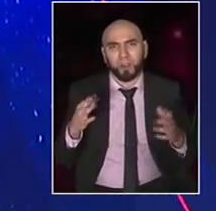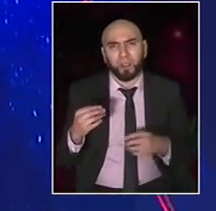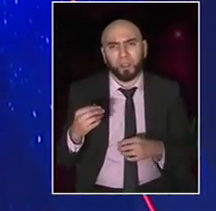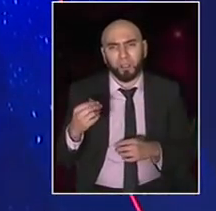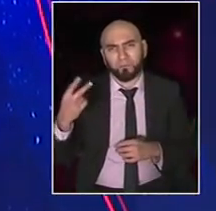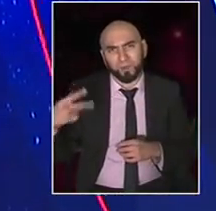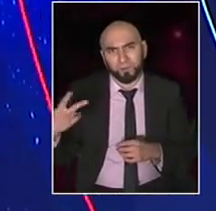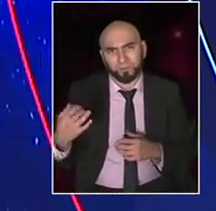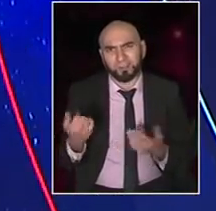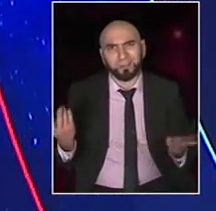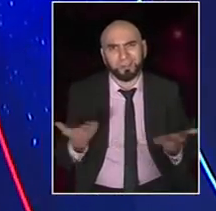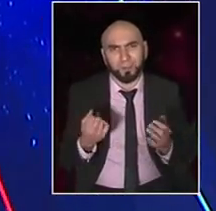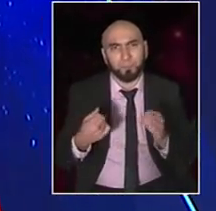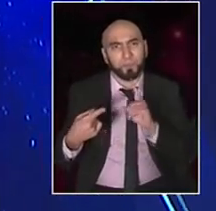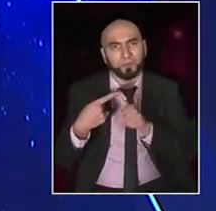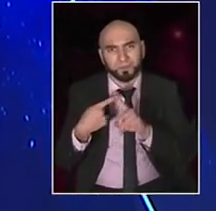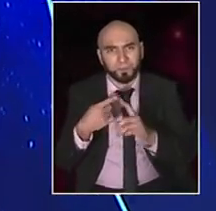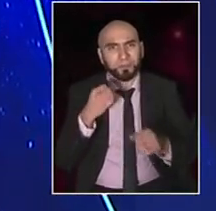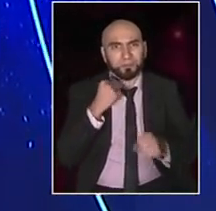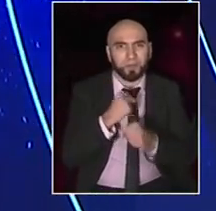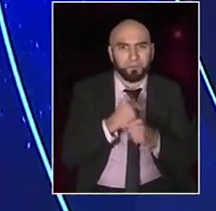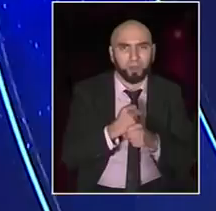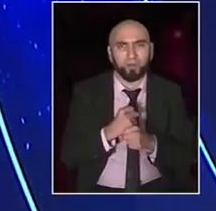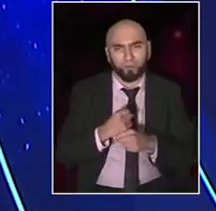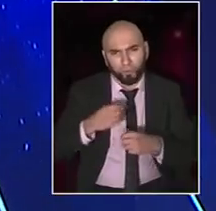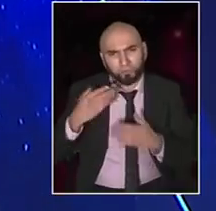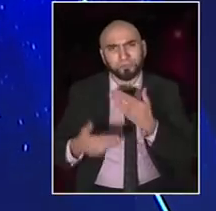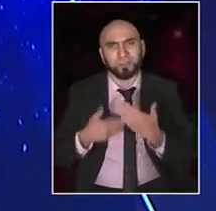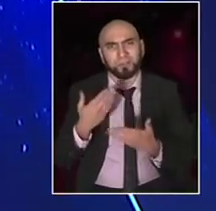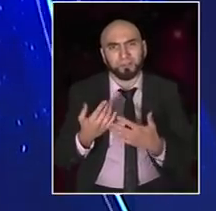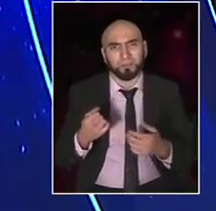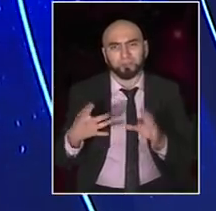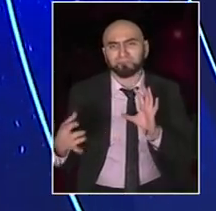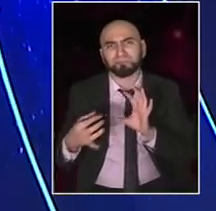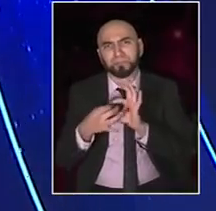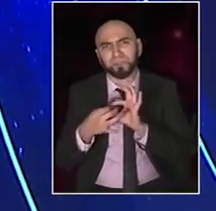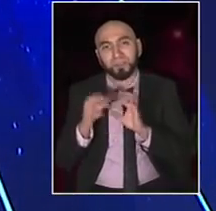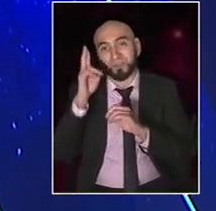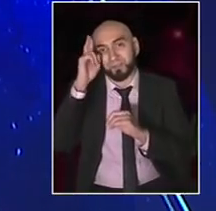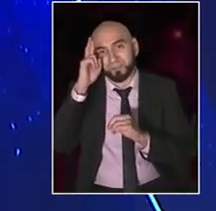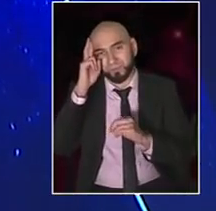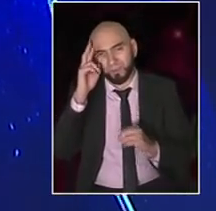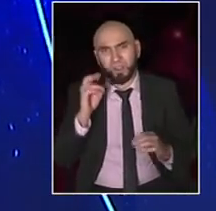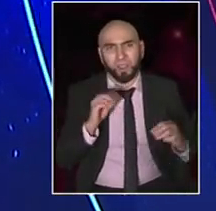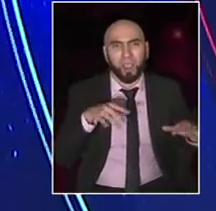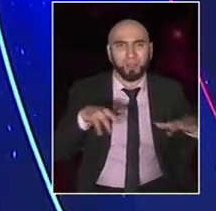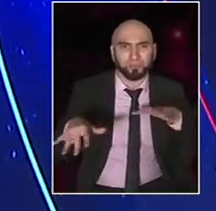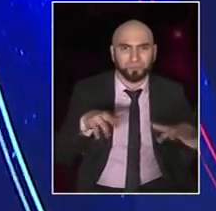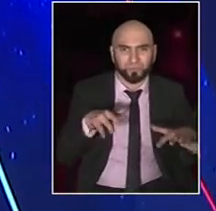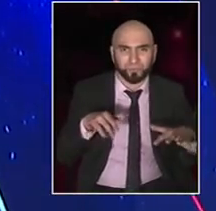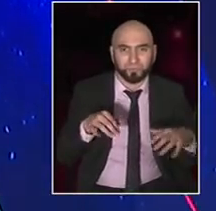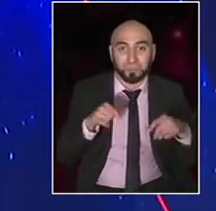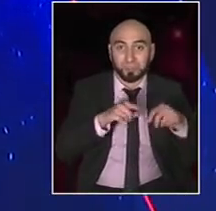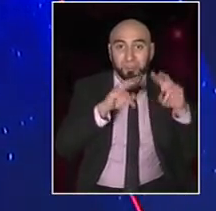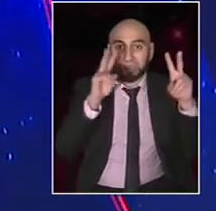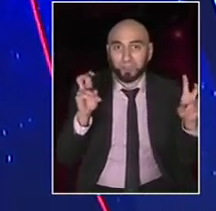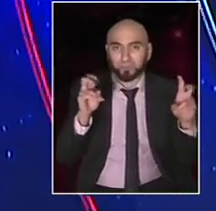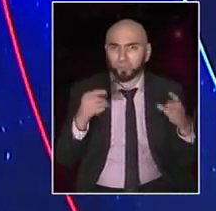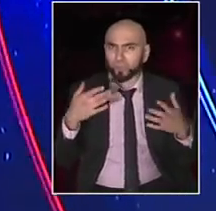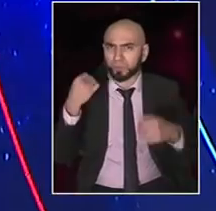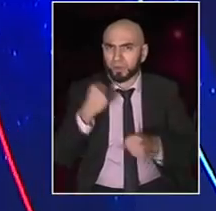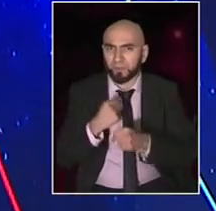es participar de un trabajo constante que vincula la reflexión y la acción. En este caso, una en la que hemos trabajado